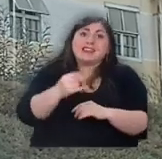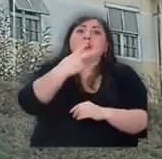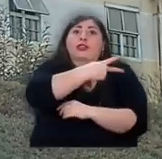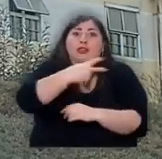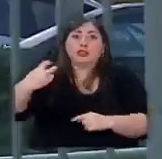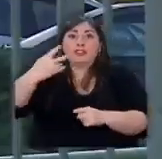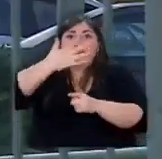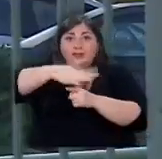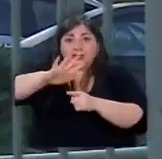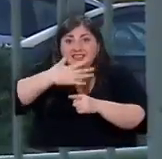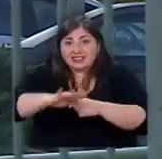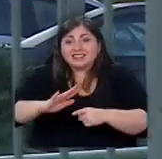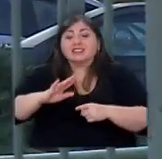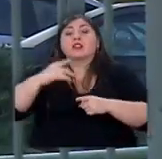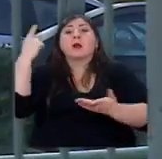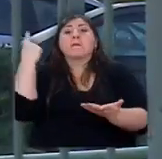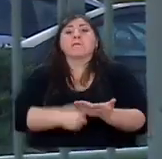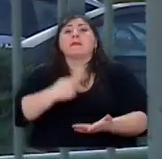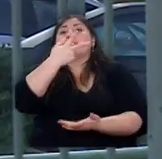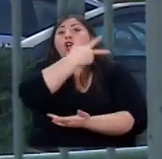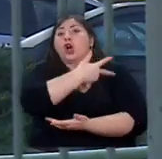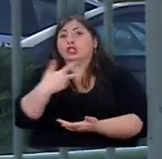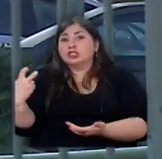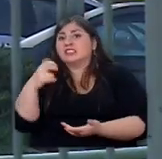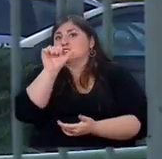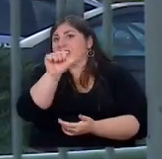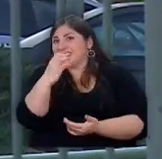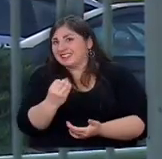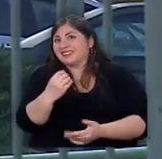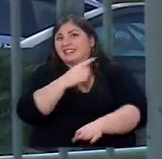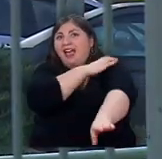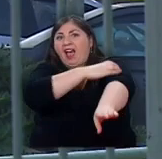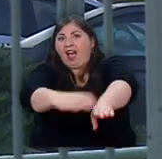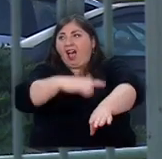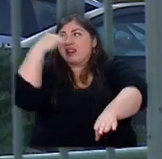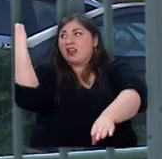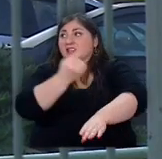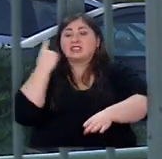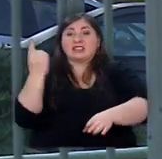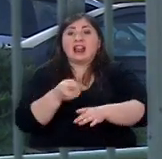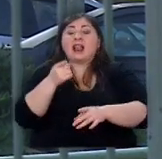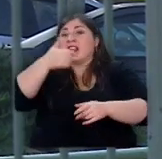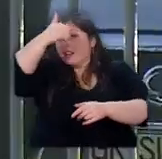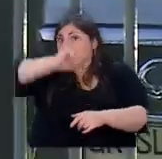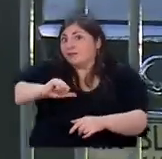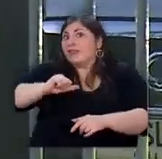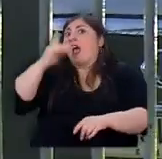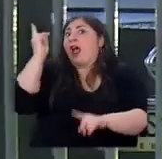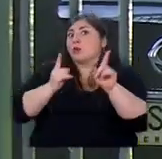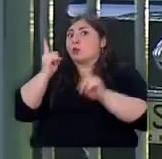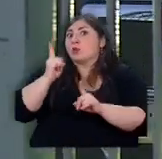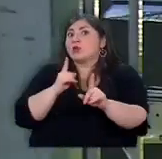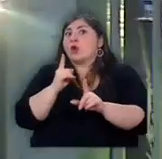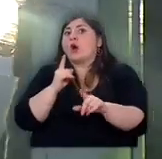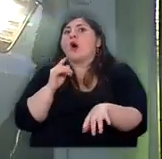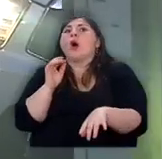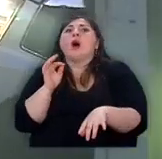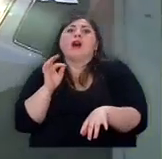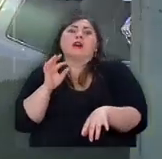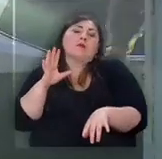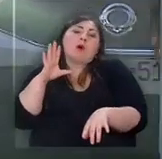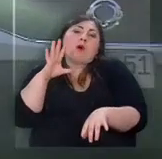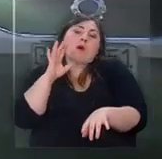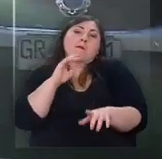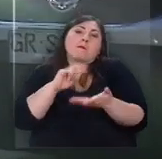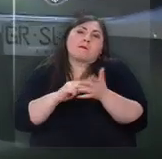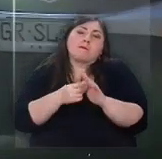215 a nivel regional, 1860 a nivel nacional son los condenados por delitos menores que se verán entonces beneficiados por la